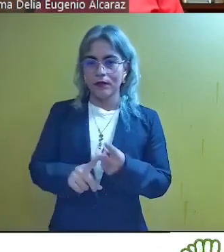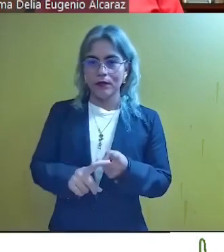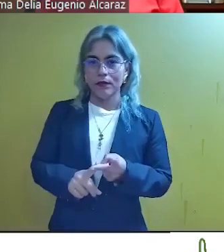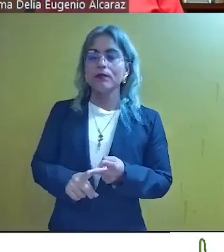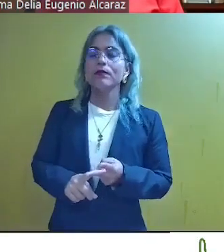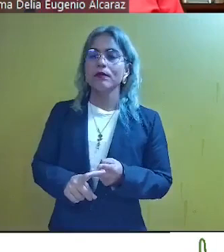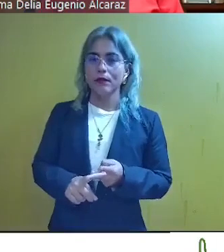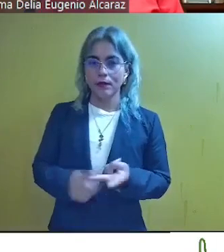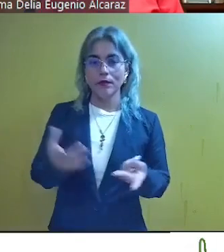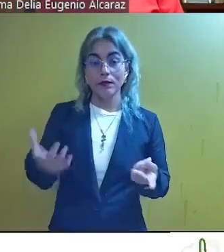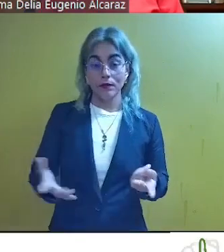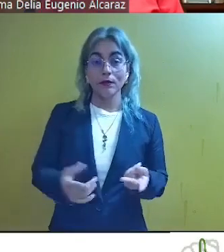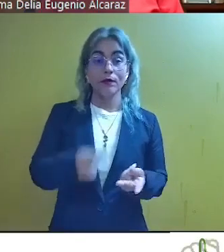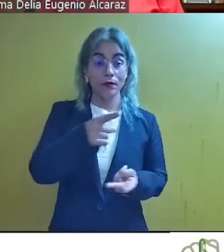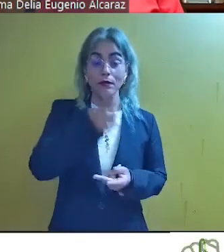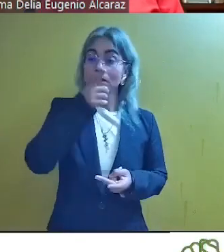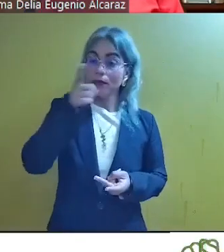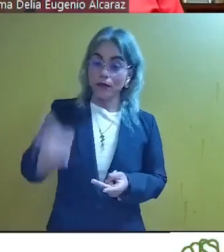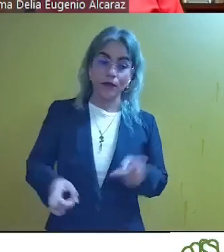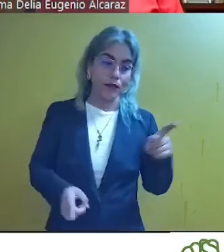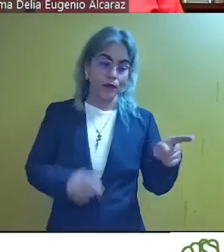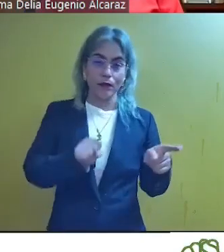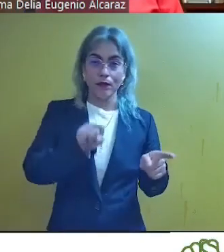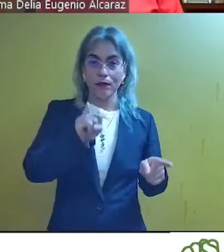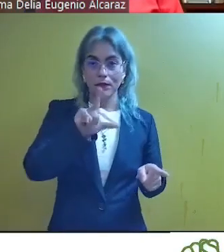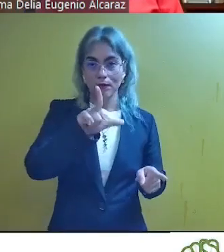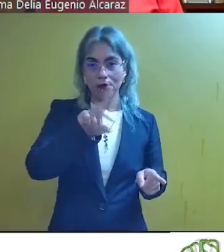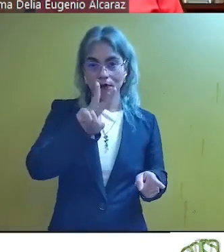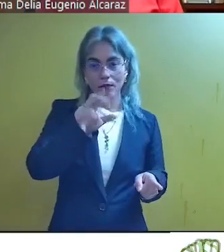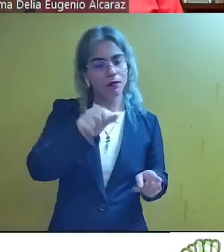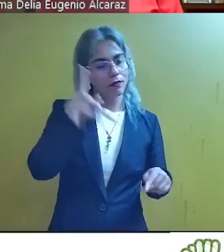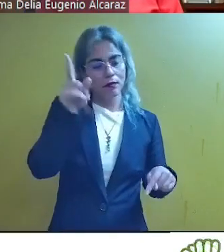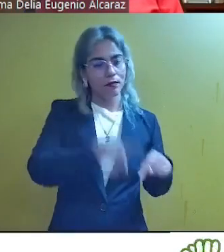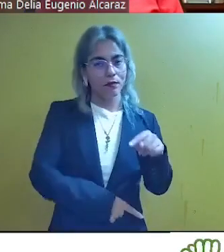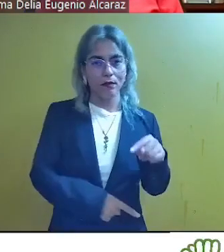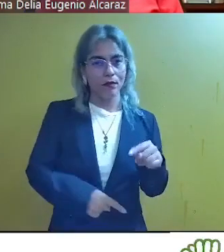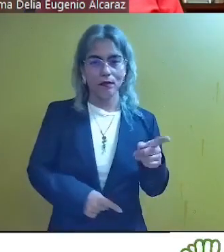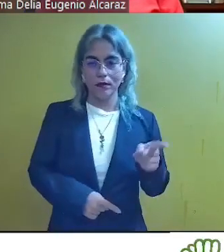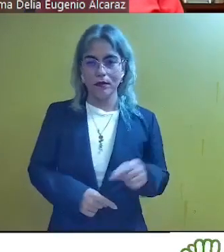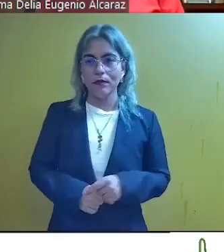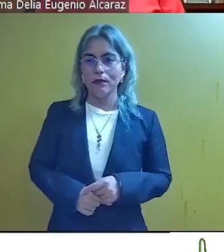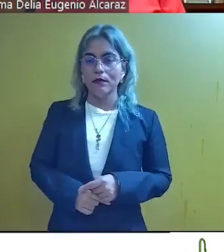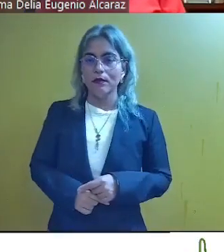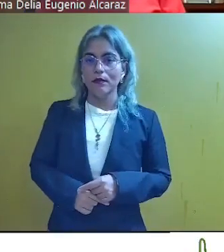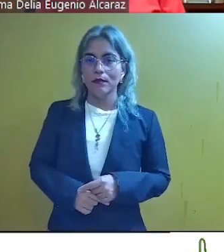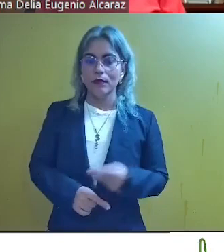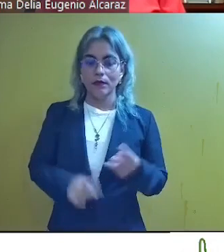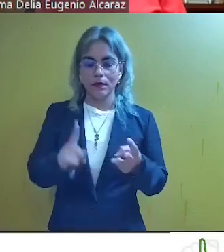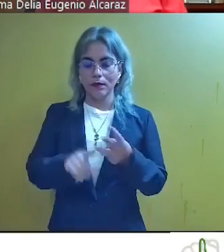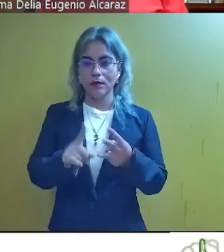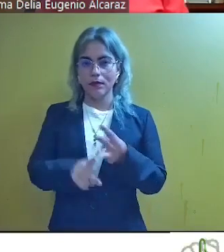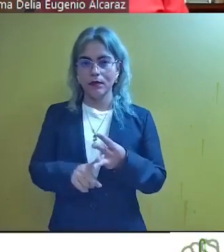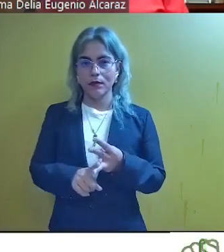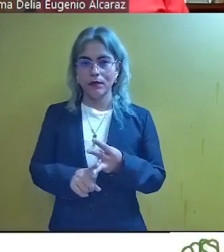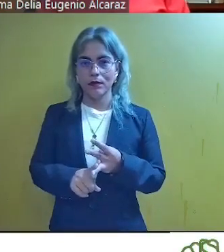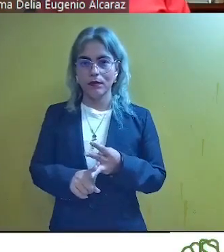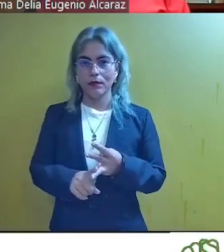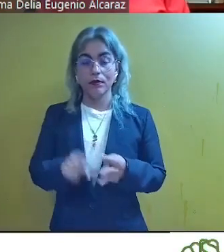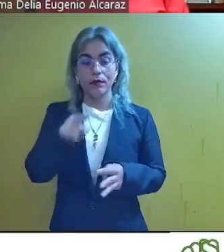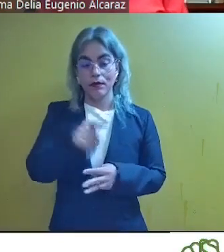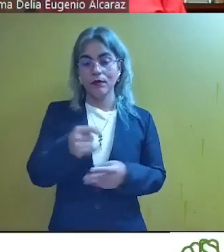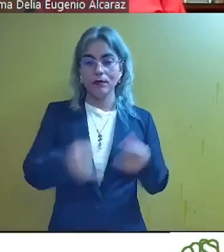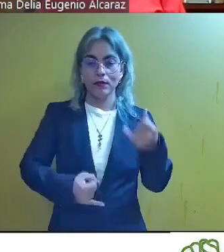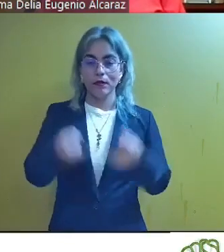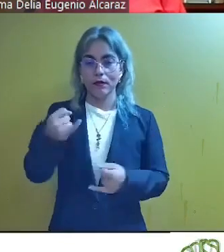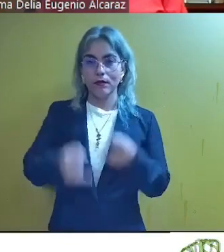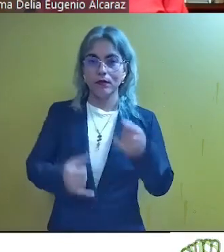decretar la improcedencia de la demanda presentada por la ciudadana Silvia Martínez Ponce en términos del considerando cuarto. Tercero, declarar infundado el juicio presentado